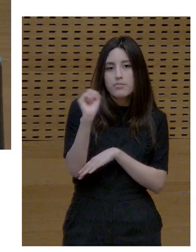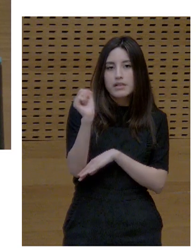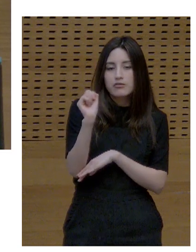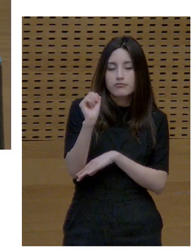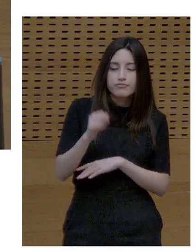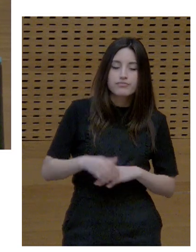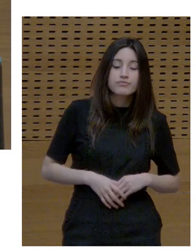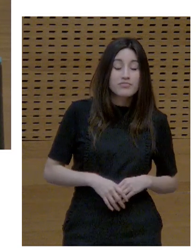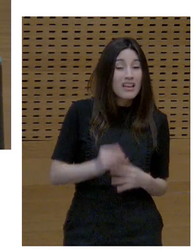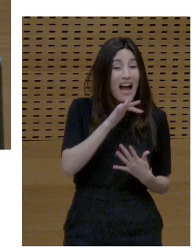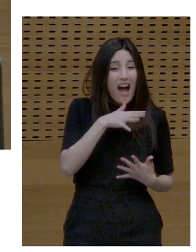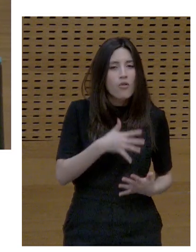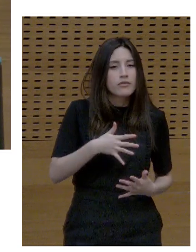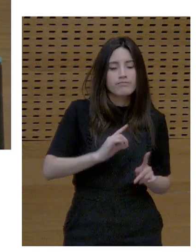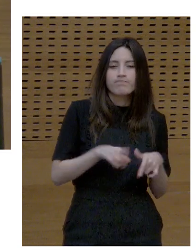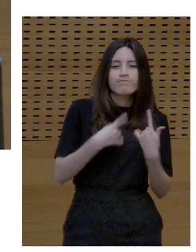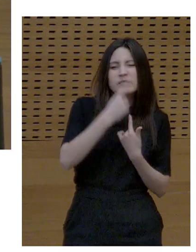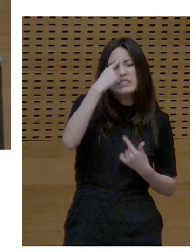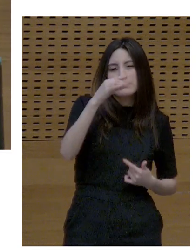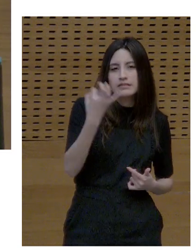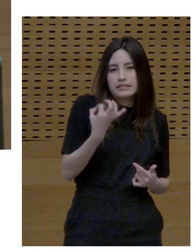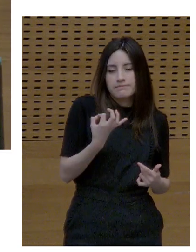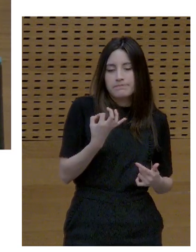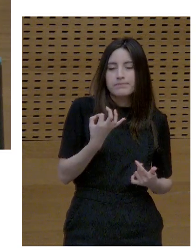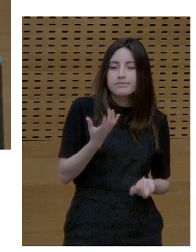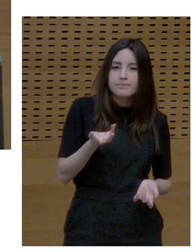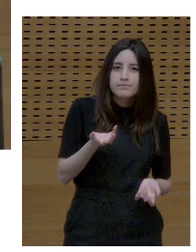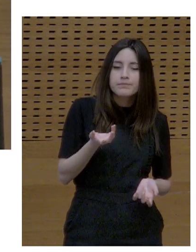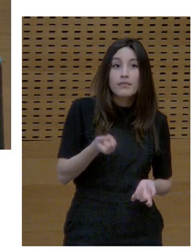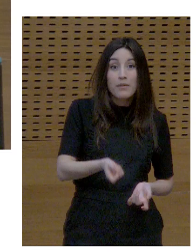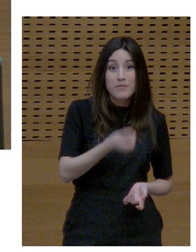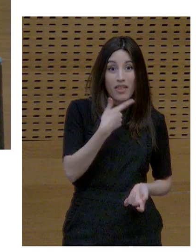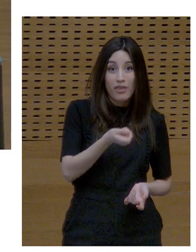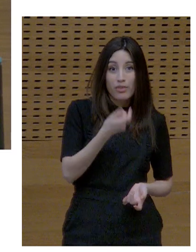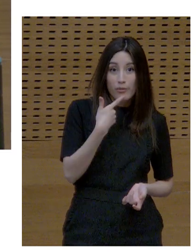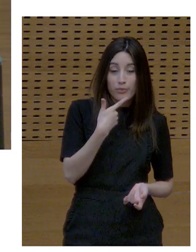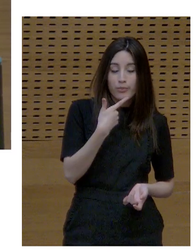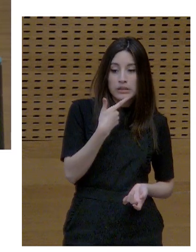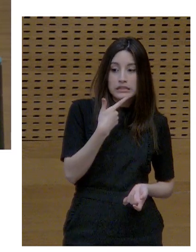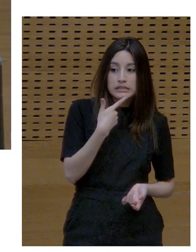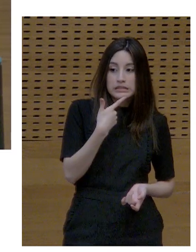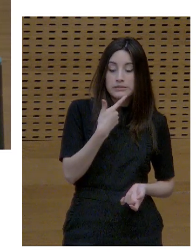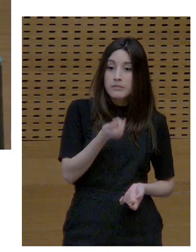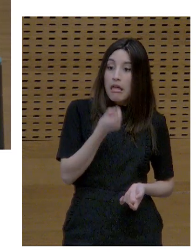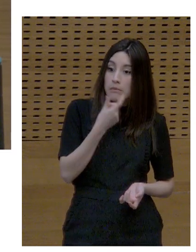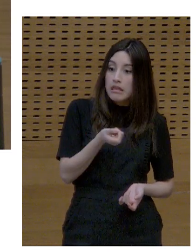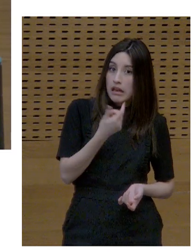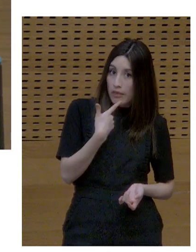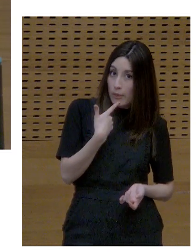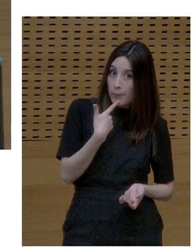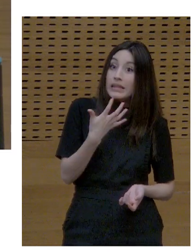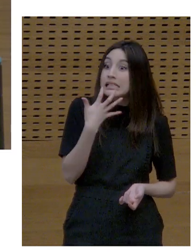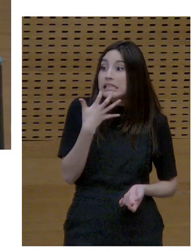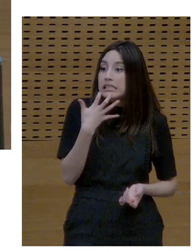Lo que se sabe a día de hoy es que, en realidad, la medicación, si se utiliza de la forma que la